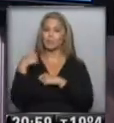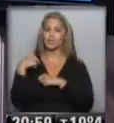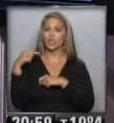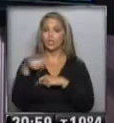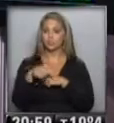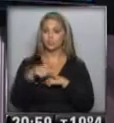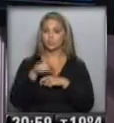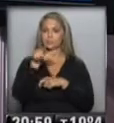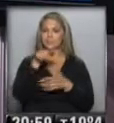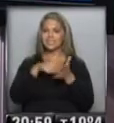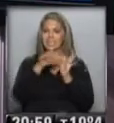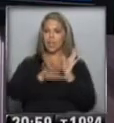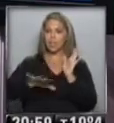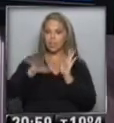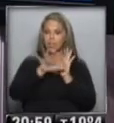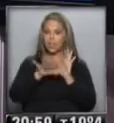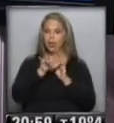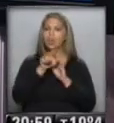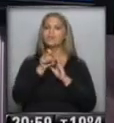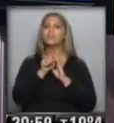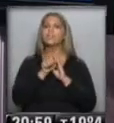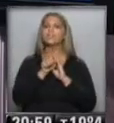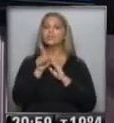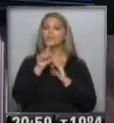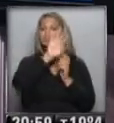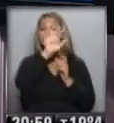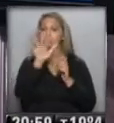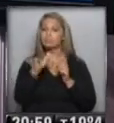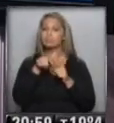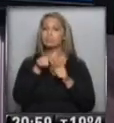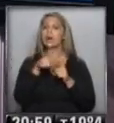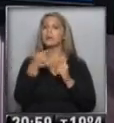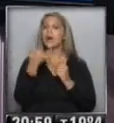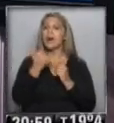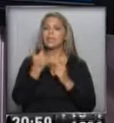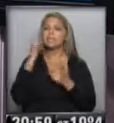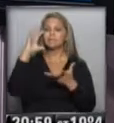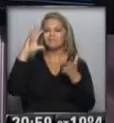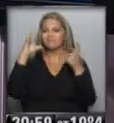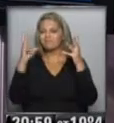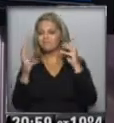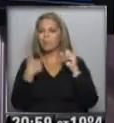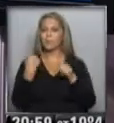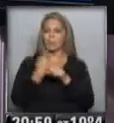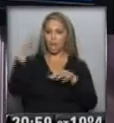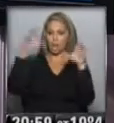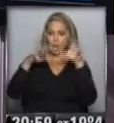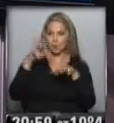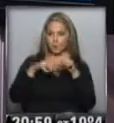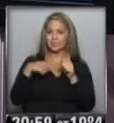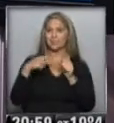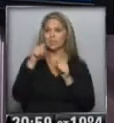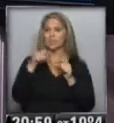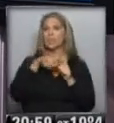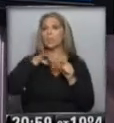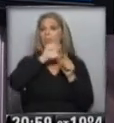sector sur. En la zona centro-oeste, desde el sur del litoral hacia el norte de Buenos Aires, comenzará a desmejorar el tiempo. Primero tormentas en el sur del